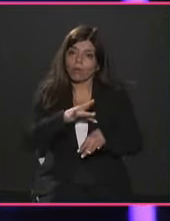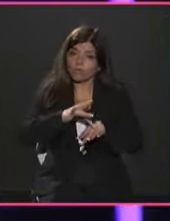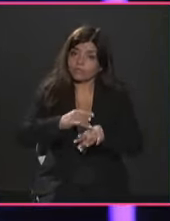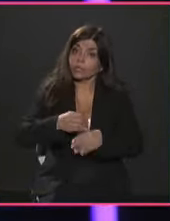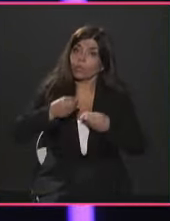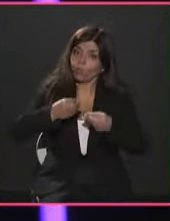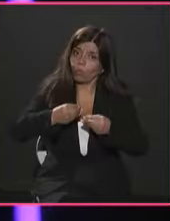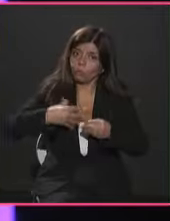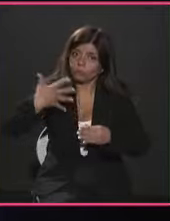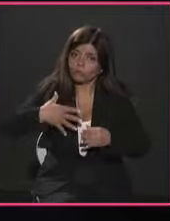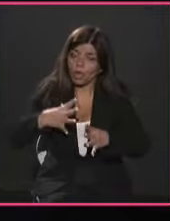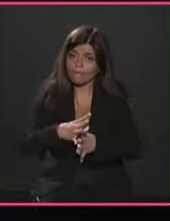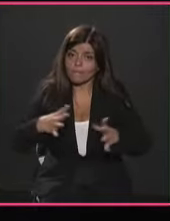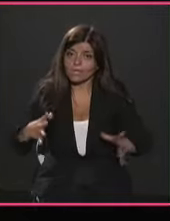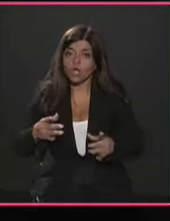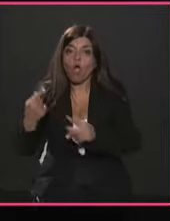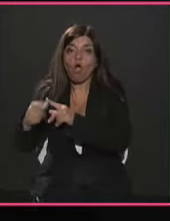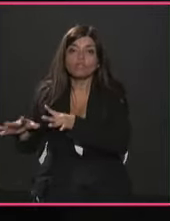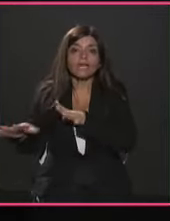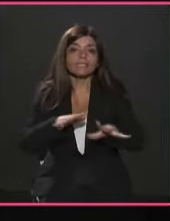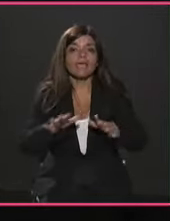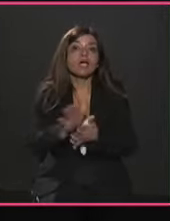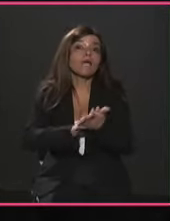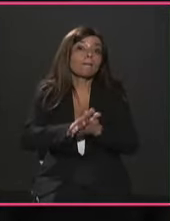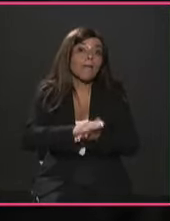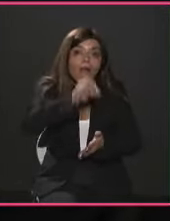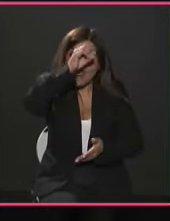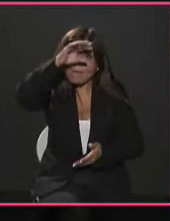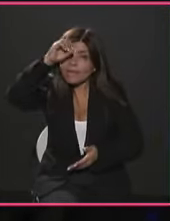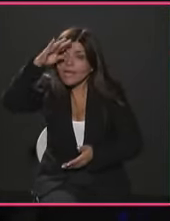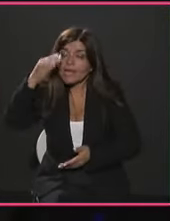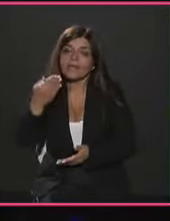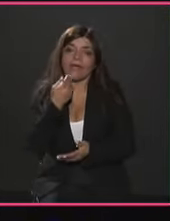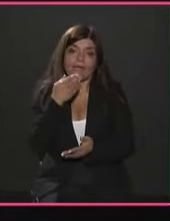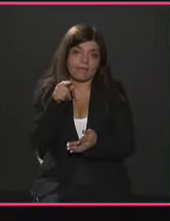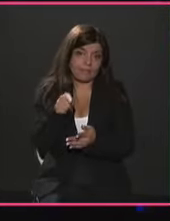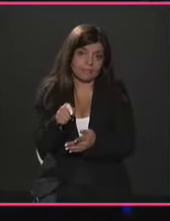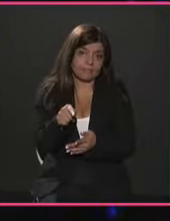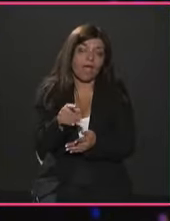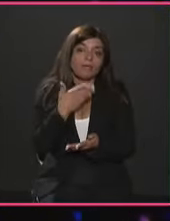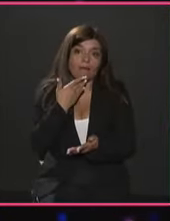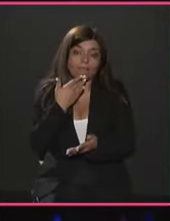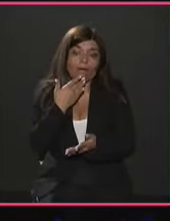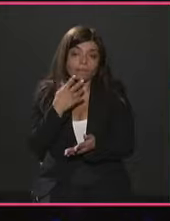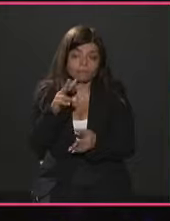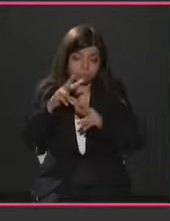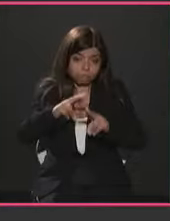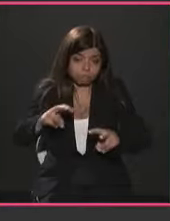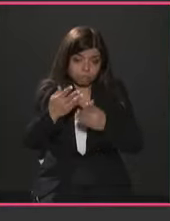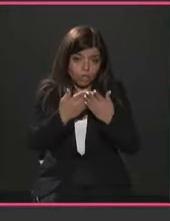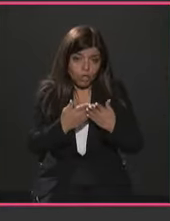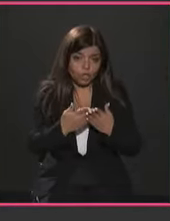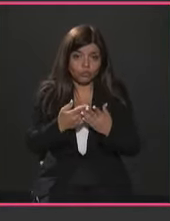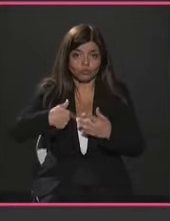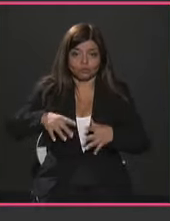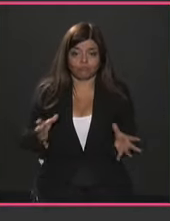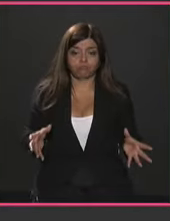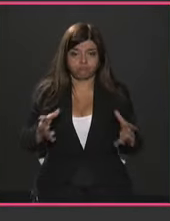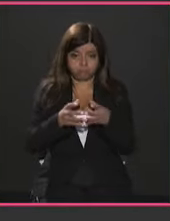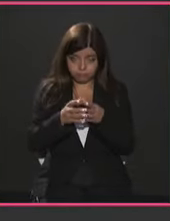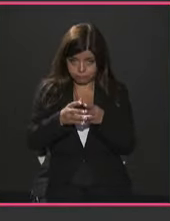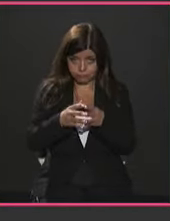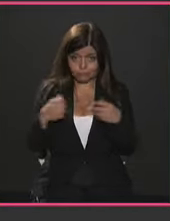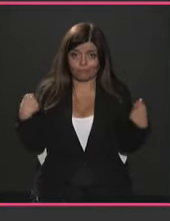también obviamente a través de otras actividades como la minería por ejemplo Así que Nosotros tomamos todo nuestro equipamiento